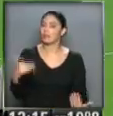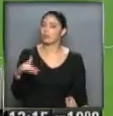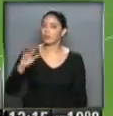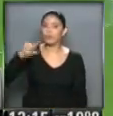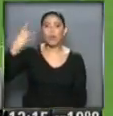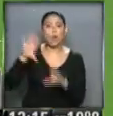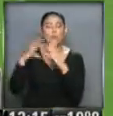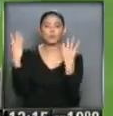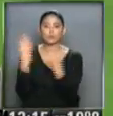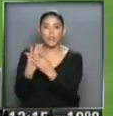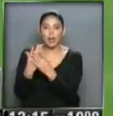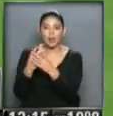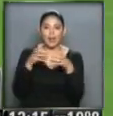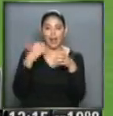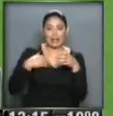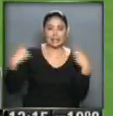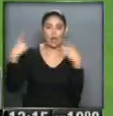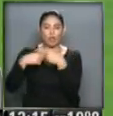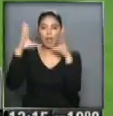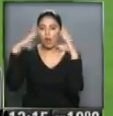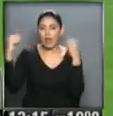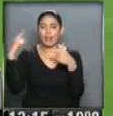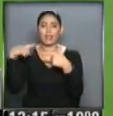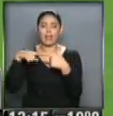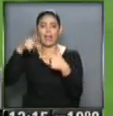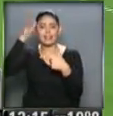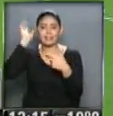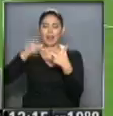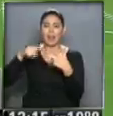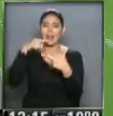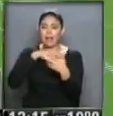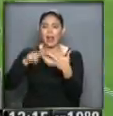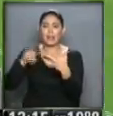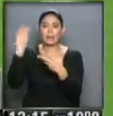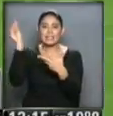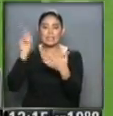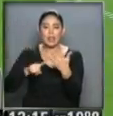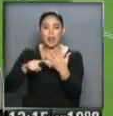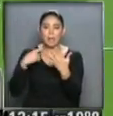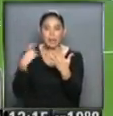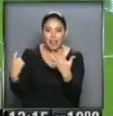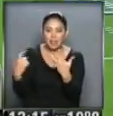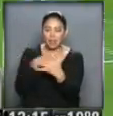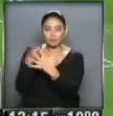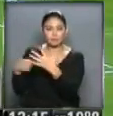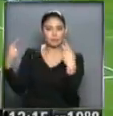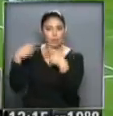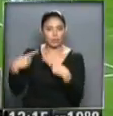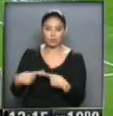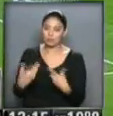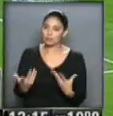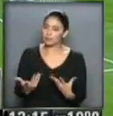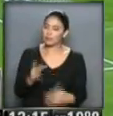hacer para el Mundial. Enfrentar a Holanda, a Italia, a Alemania, a Brasil, a España. Entonces